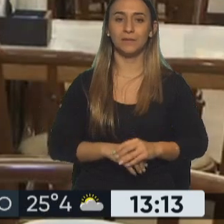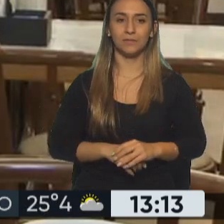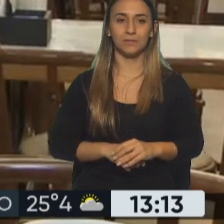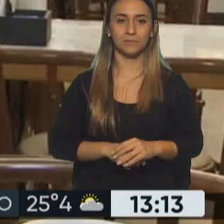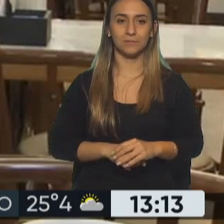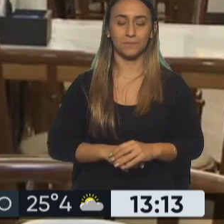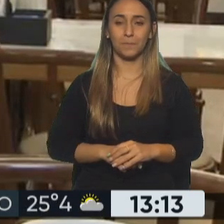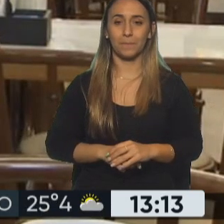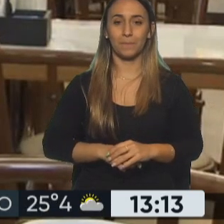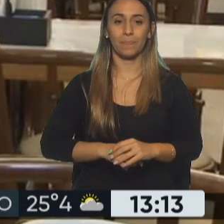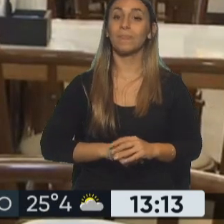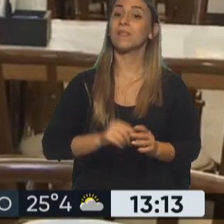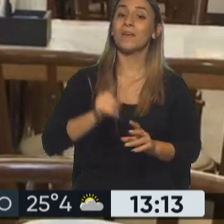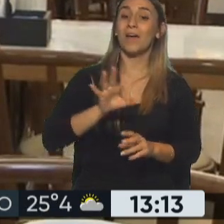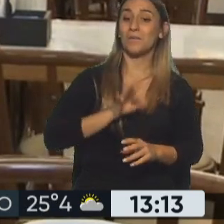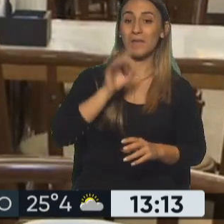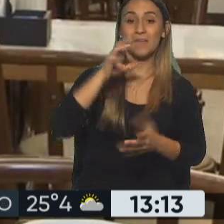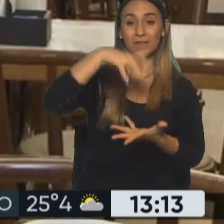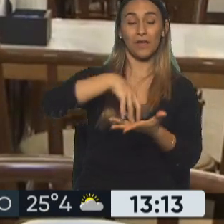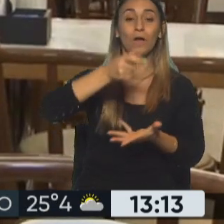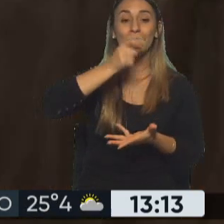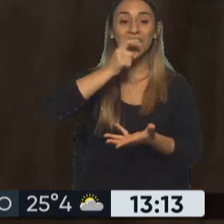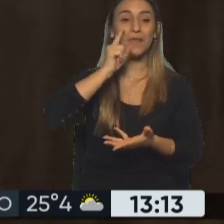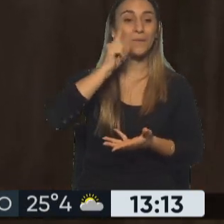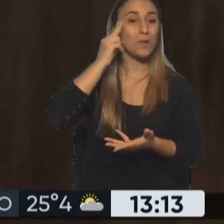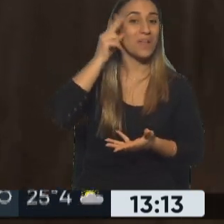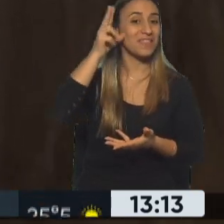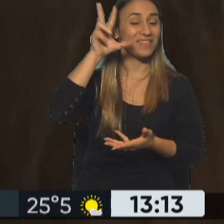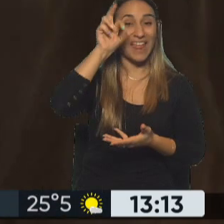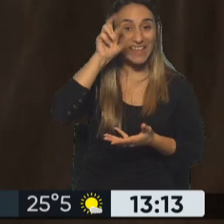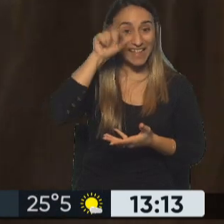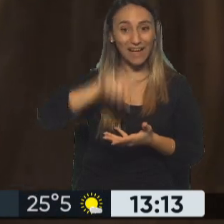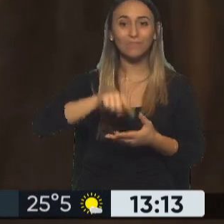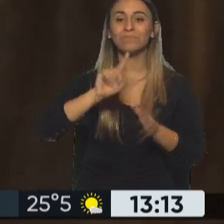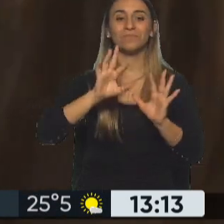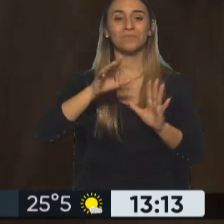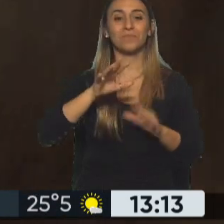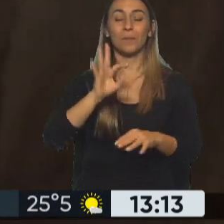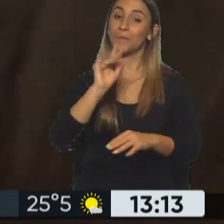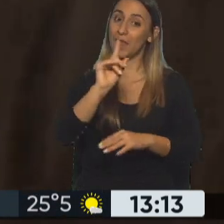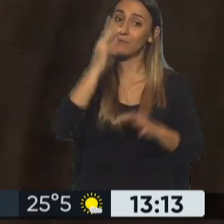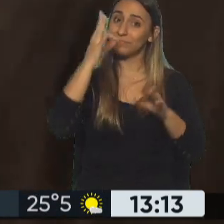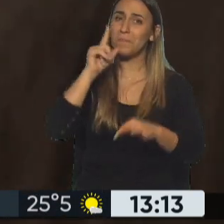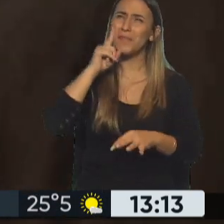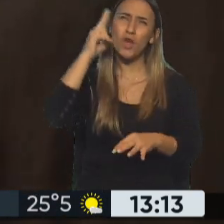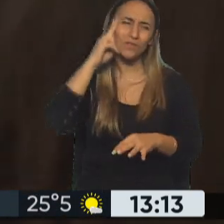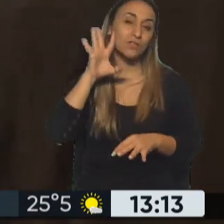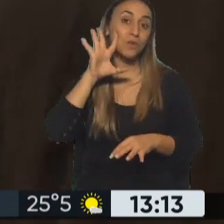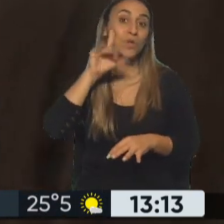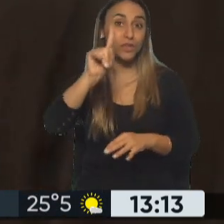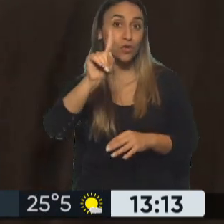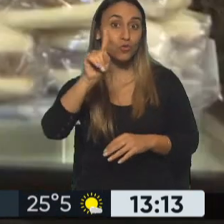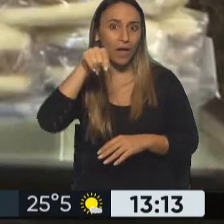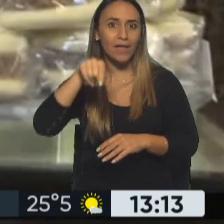la giralda nació en 1930 como lechería de la mano del andaluz Francisco Garrido pero fue en 1951